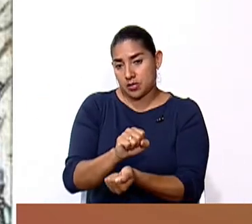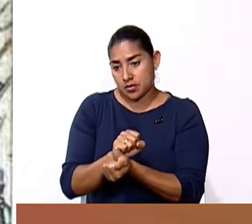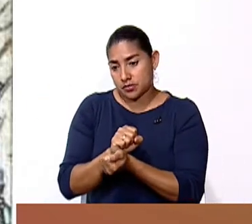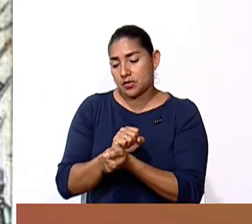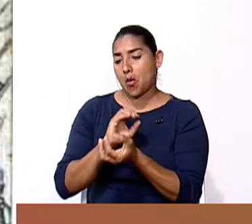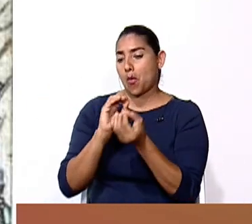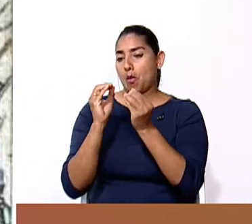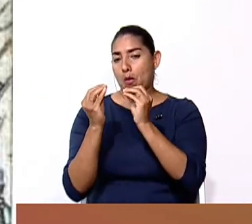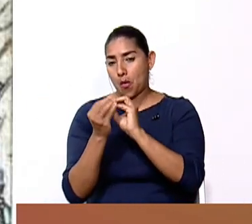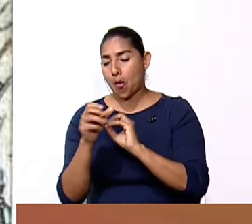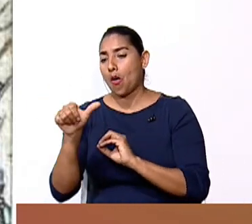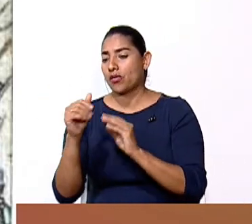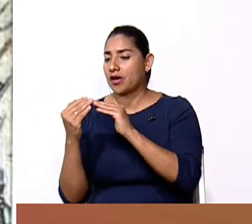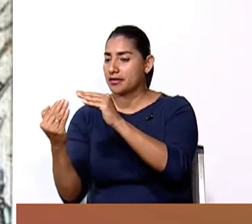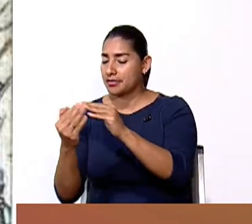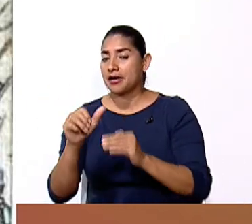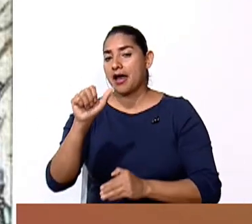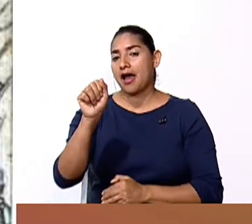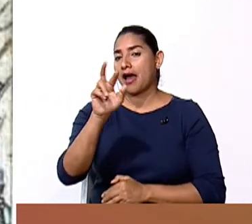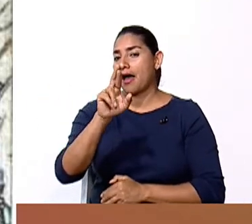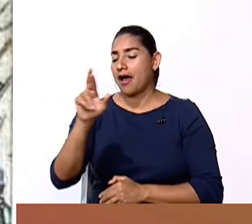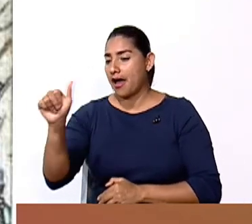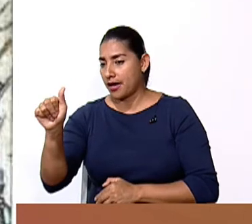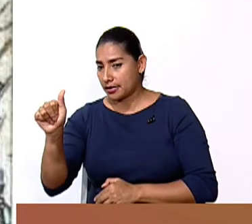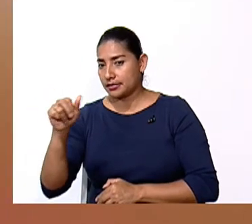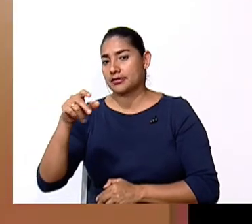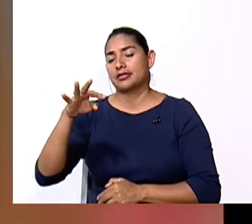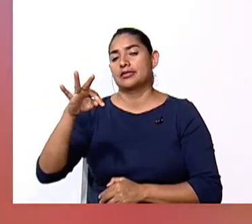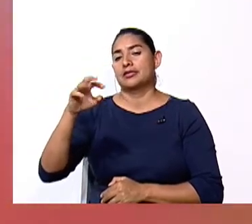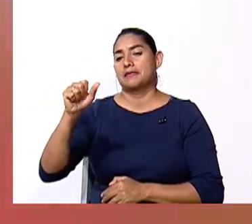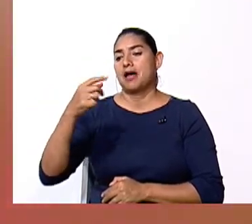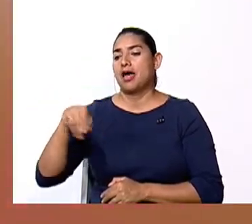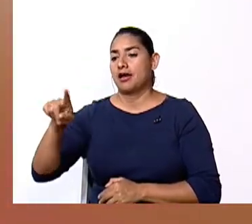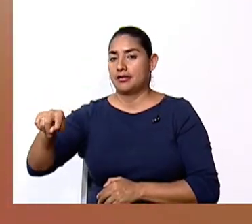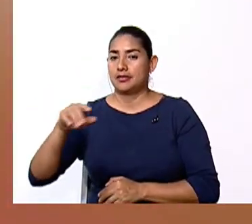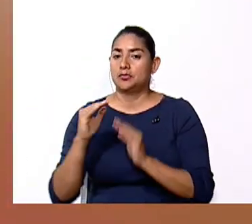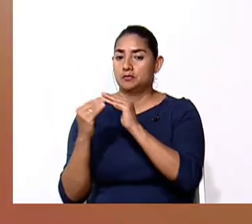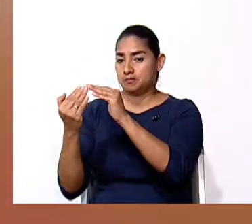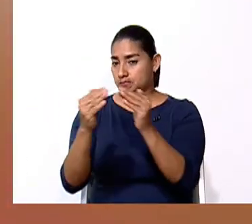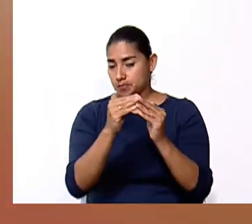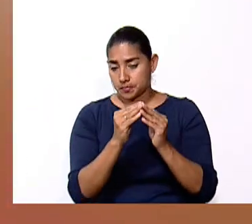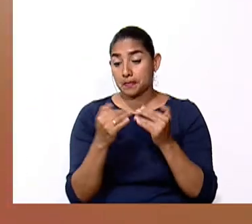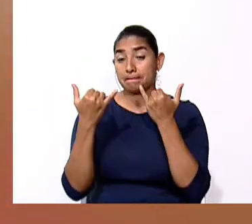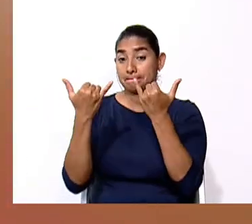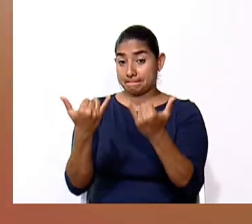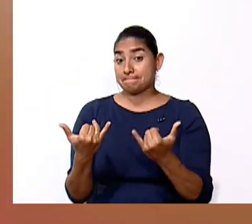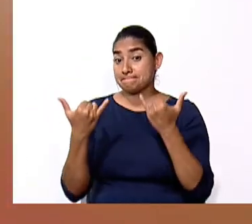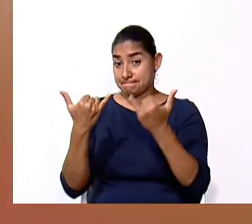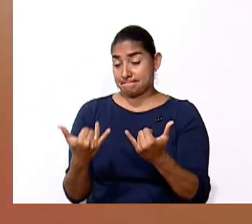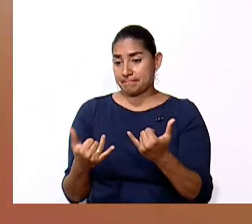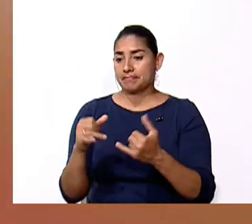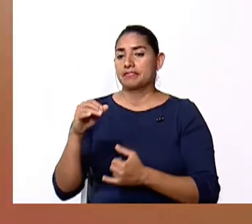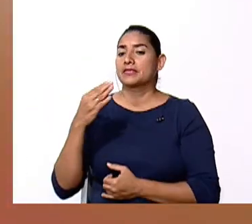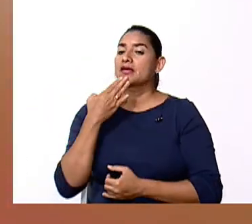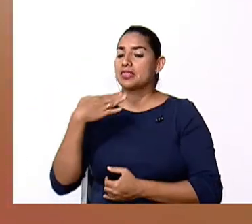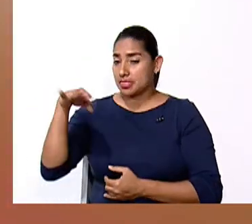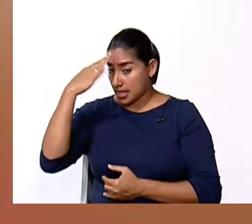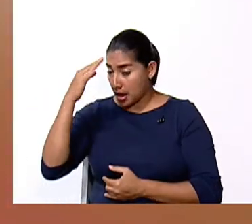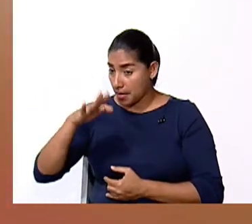parte interna del territorio y quería ir a buscar más oro. Por lo tanto, lo que pasó fue que